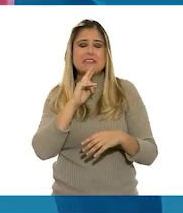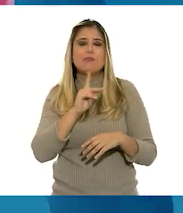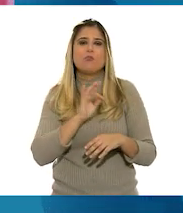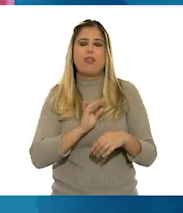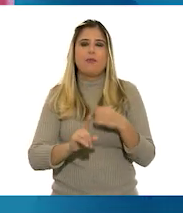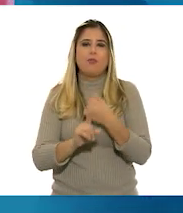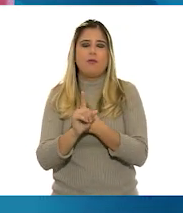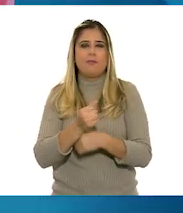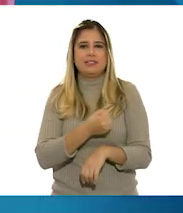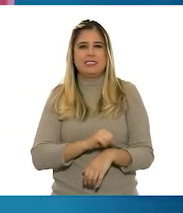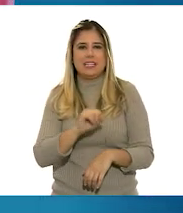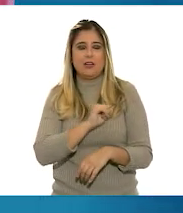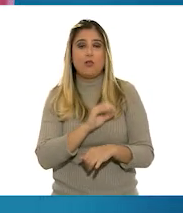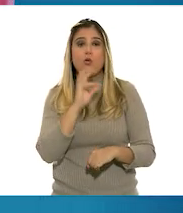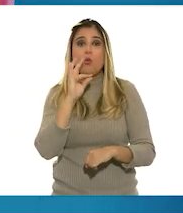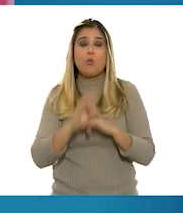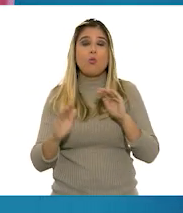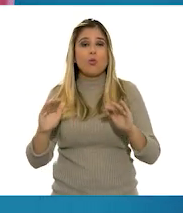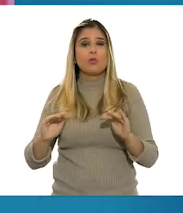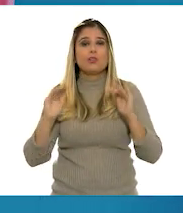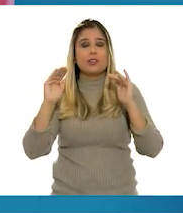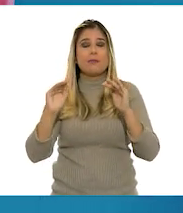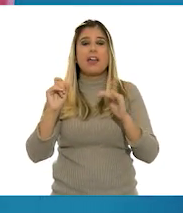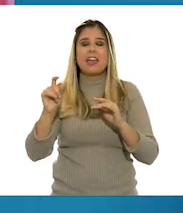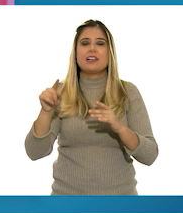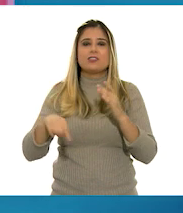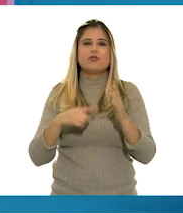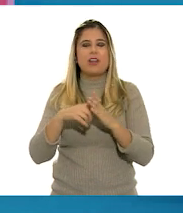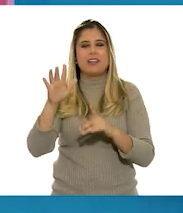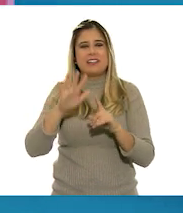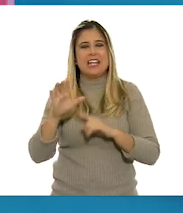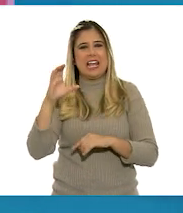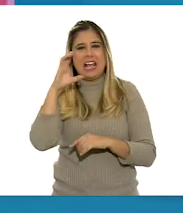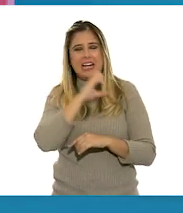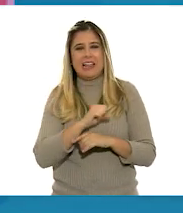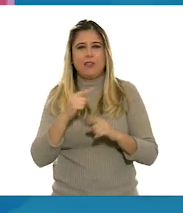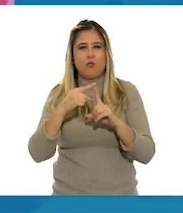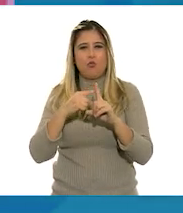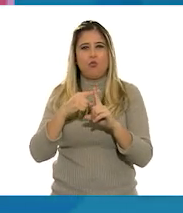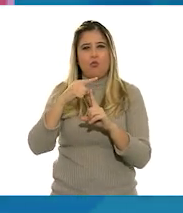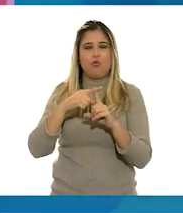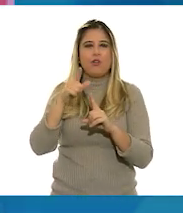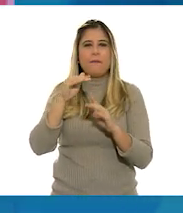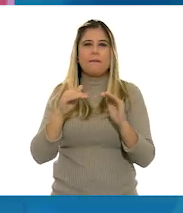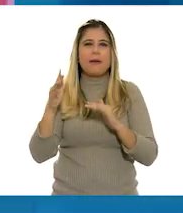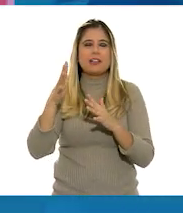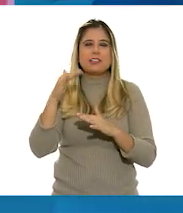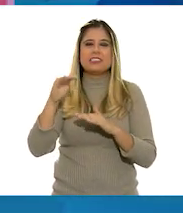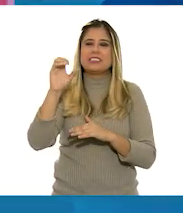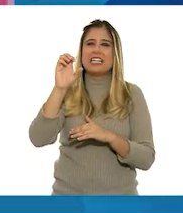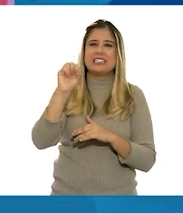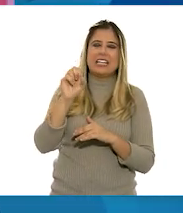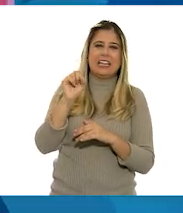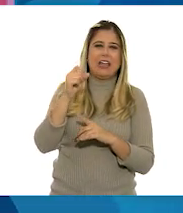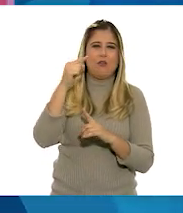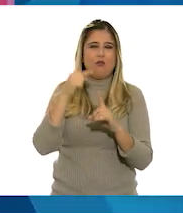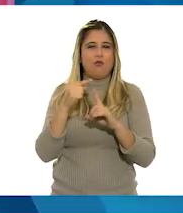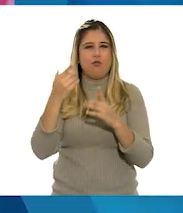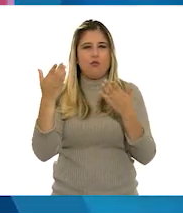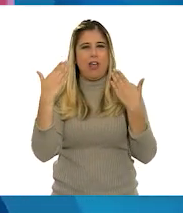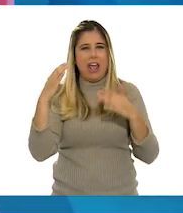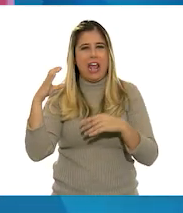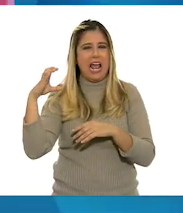salud. Y por último, la zona caliente de temperatura. Está por encima de los 60 grados Celsius. A